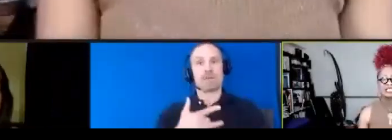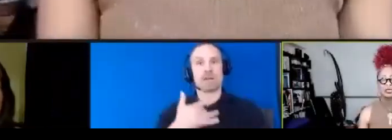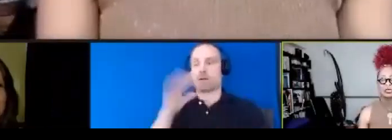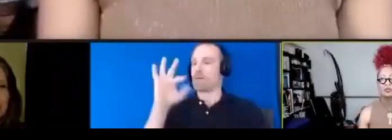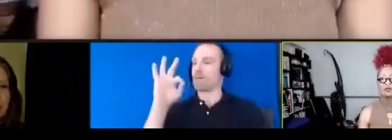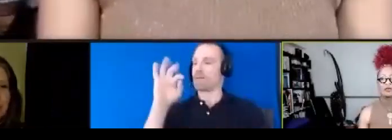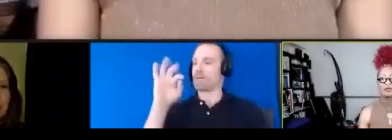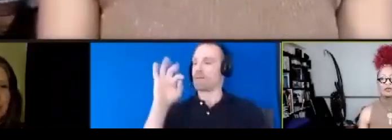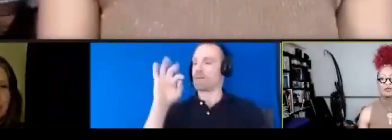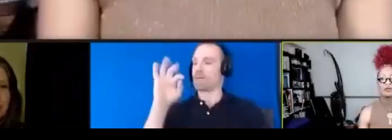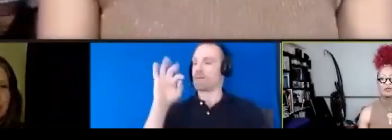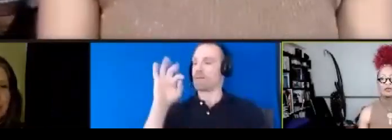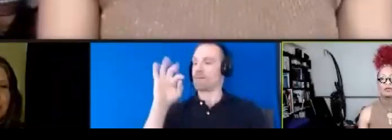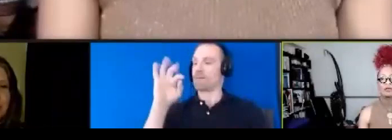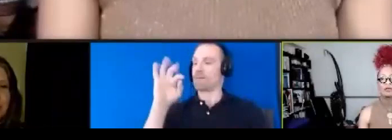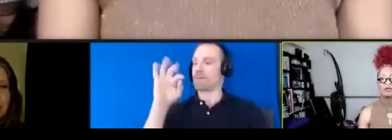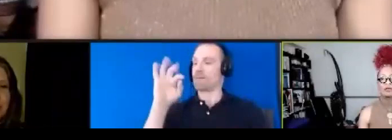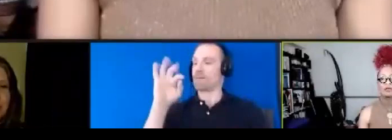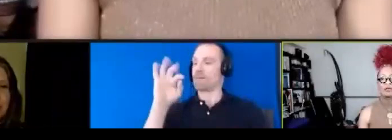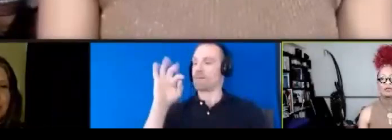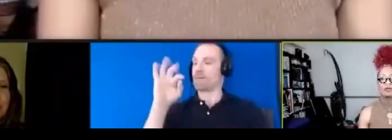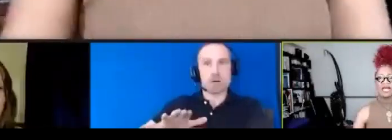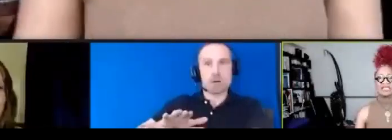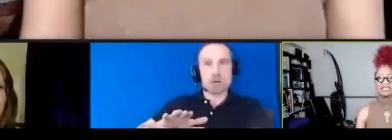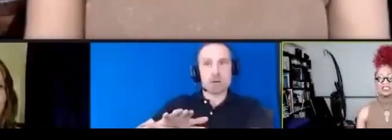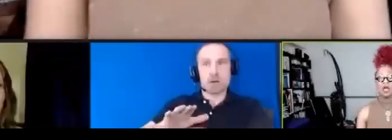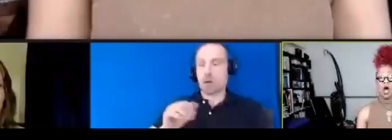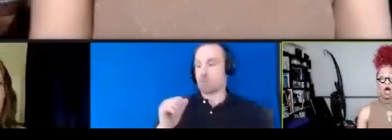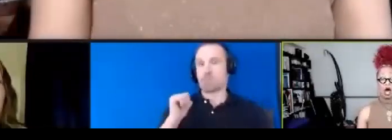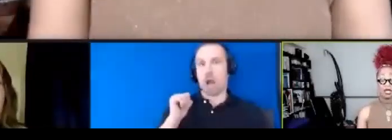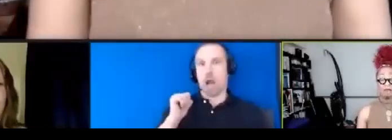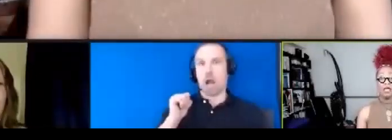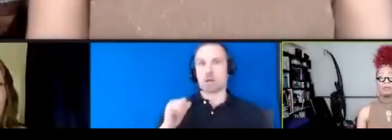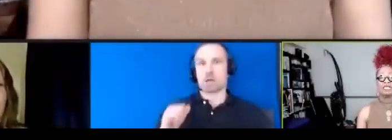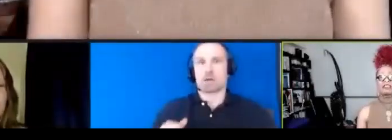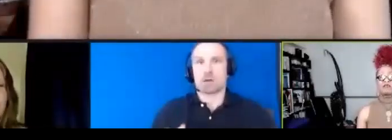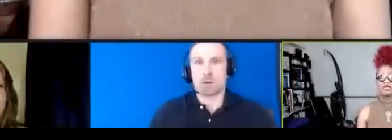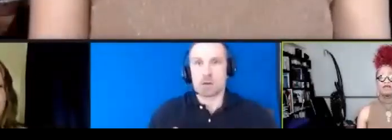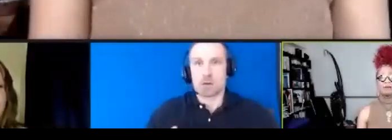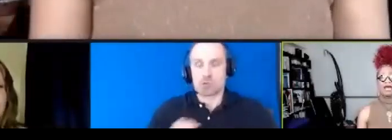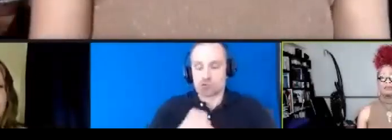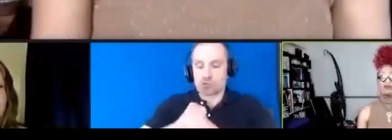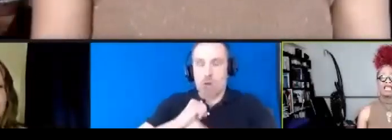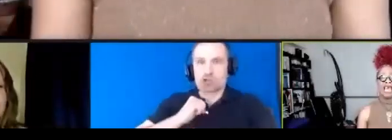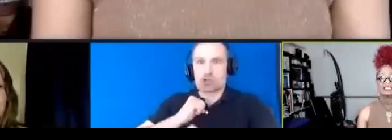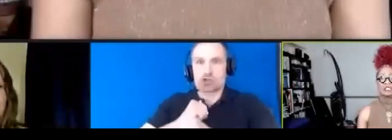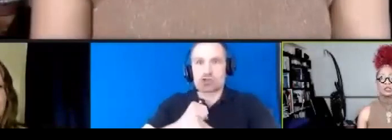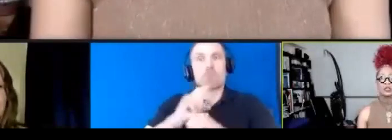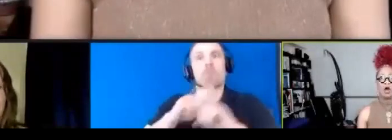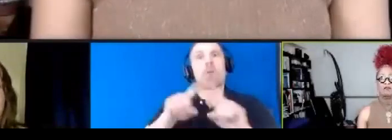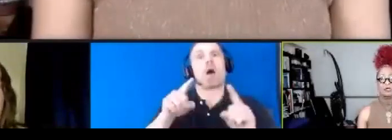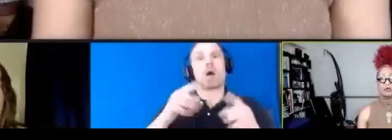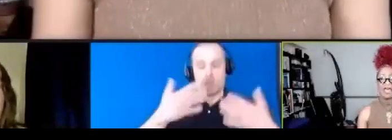pero parece que ya saben que ya no vamos a ok vamos a respirar por nuestra nariz